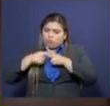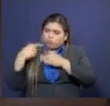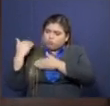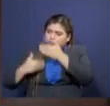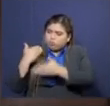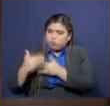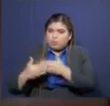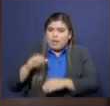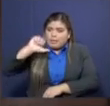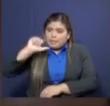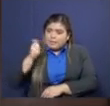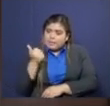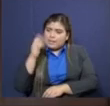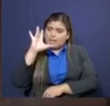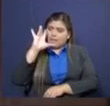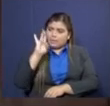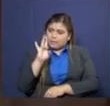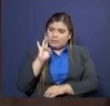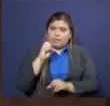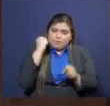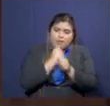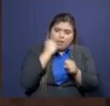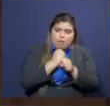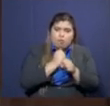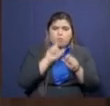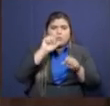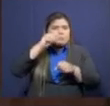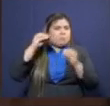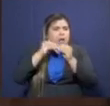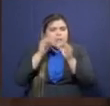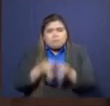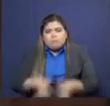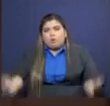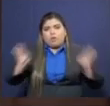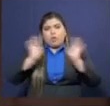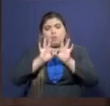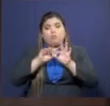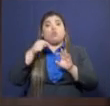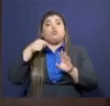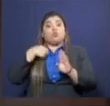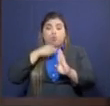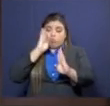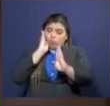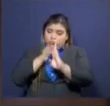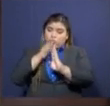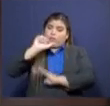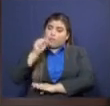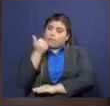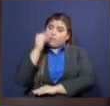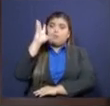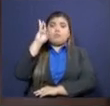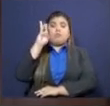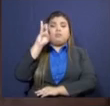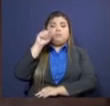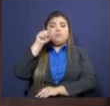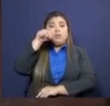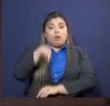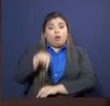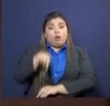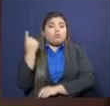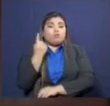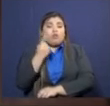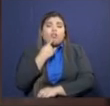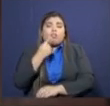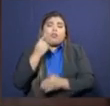17 acciones prioritarias, de las cuales cumplí 16, hoy solo